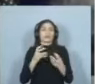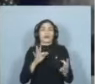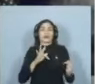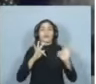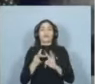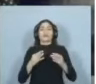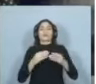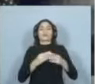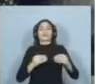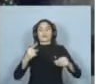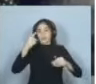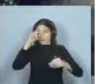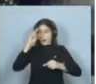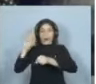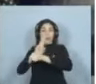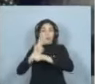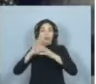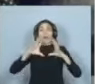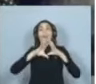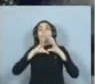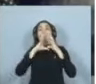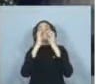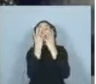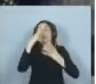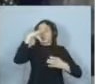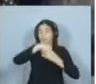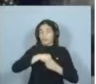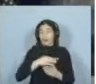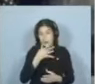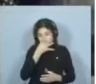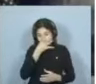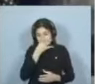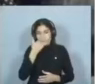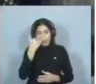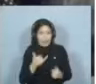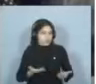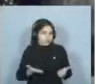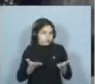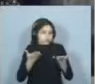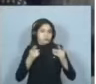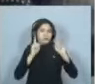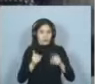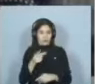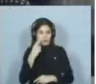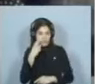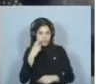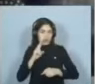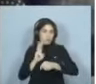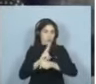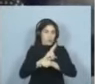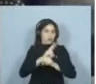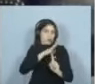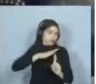inmediatas y a mediano plazo para proteger al planeta, las generaciones futuras y la humanidad en general. Se requieren respuestas